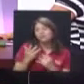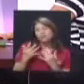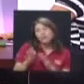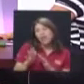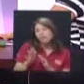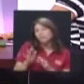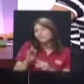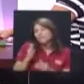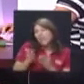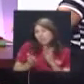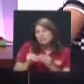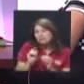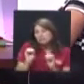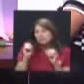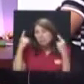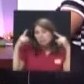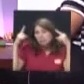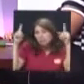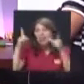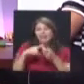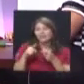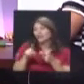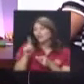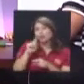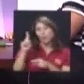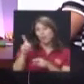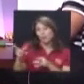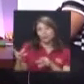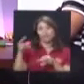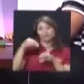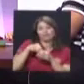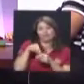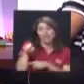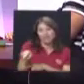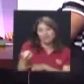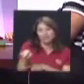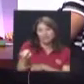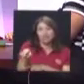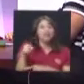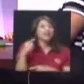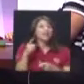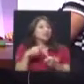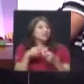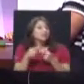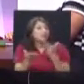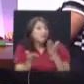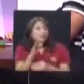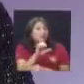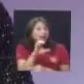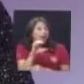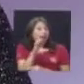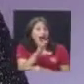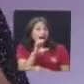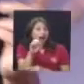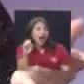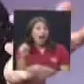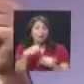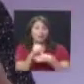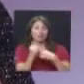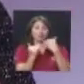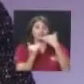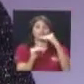o sea se va a ofrecer solo a mujeres de tal y tal edad que por sí mismo ya es un problema porque